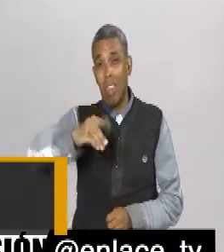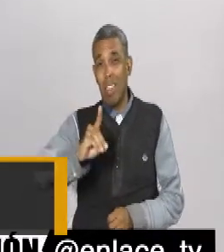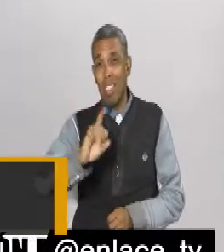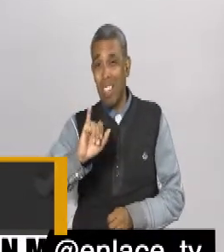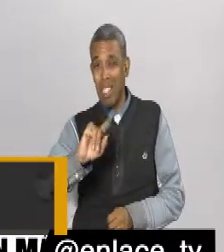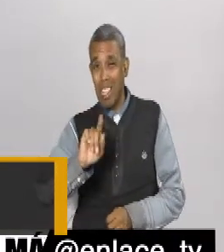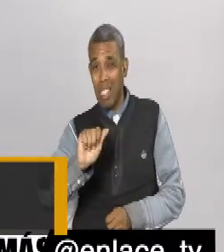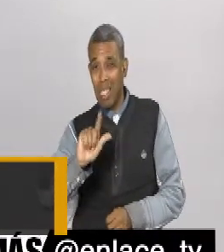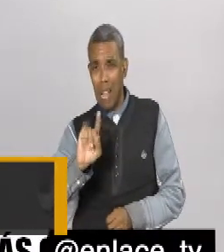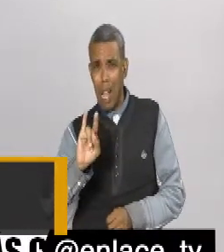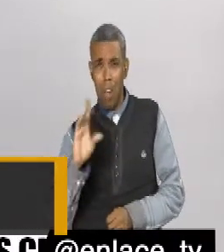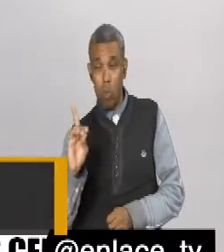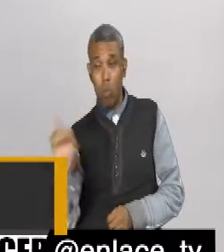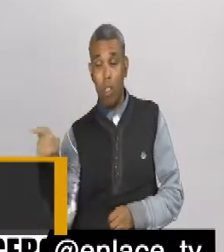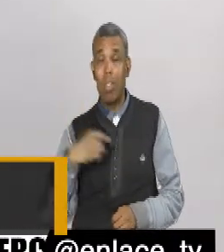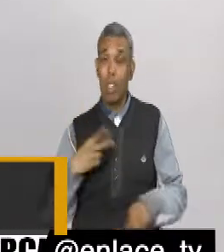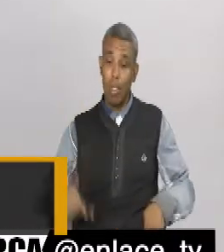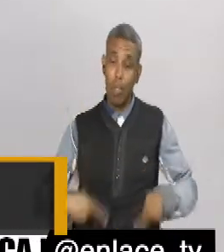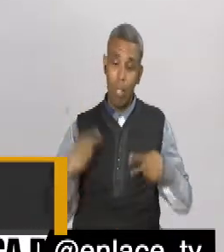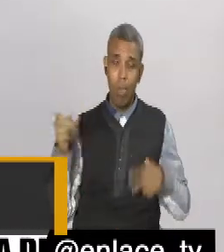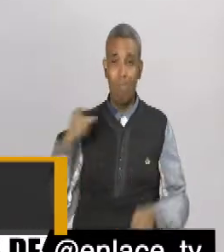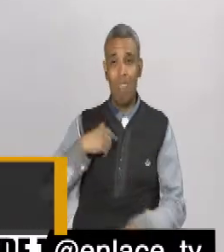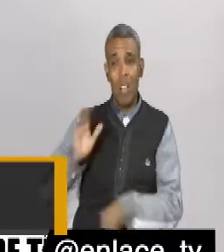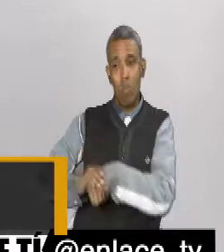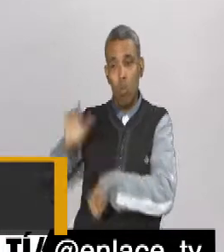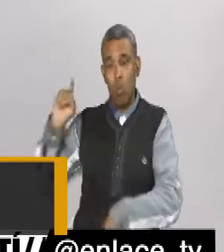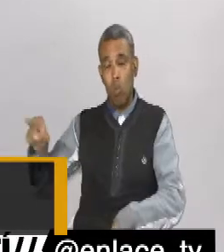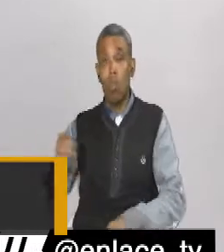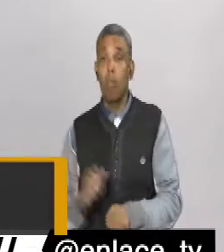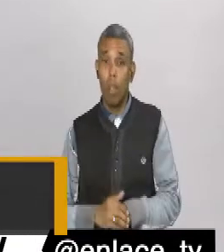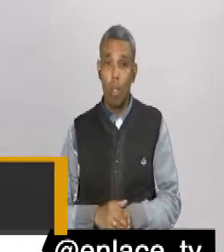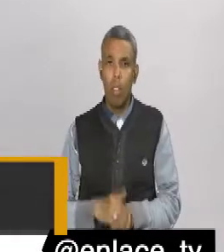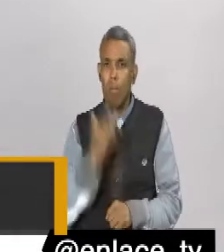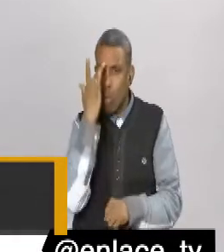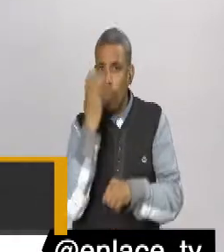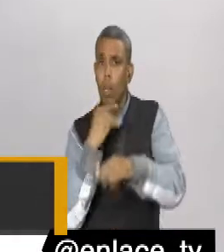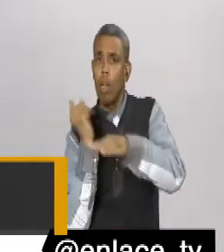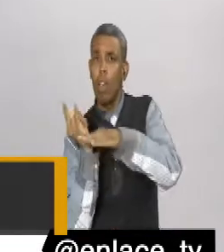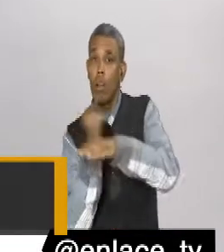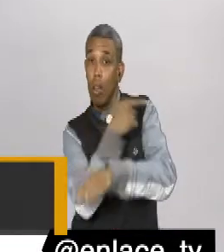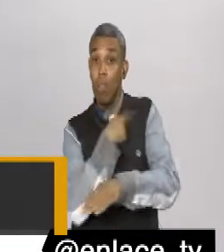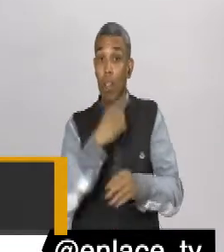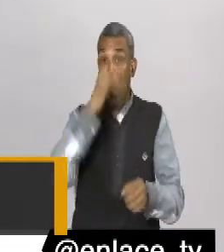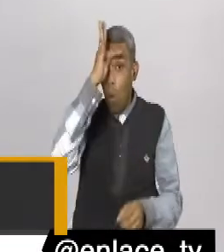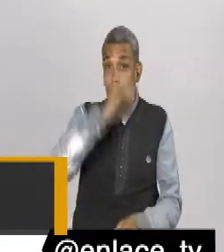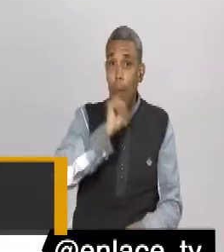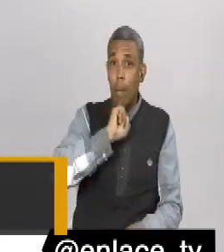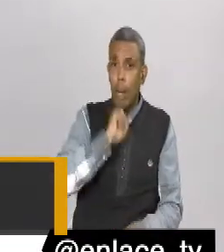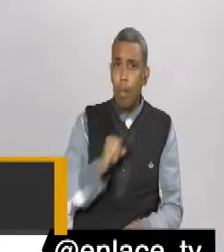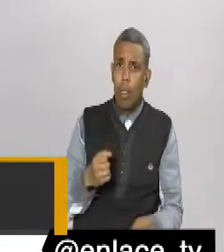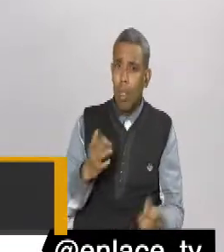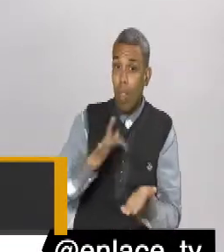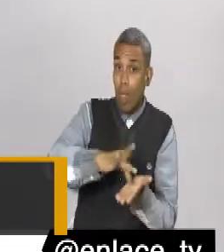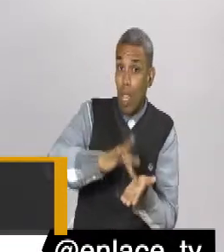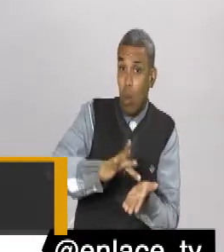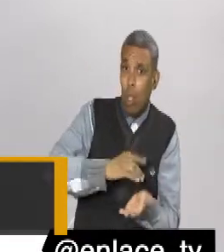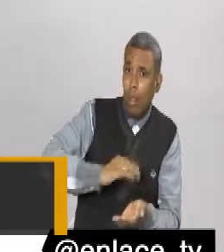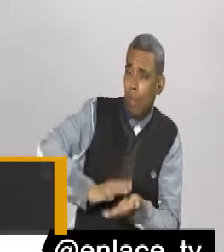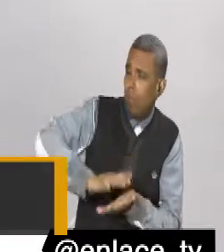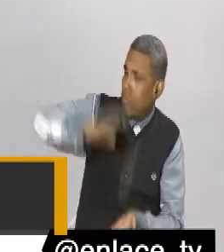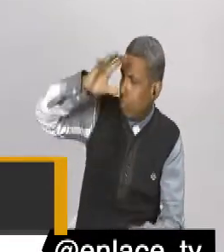EPS que asume una actuación irresponsable porque va a quebrar al Hospital Regional. El Hospital Regional del Magdalena Medio es un hospital que